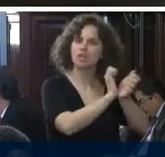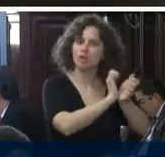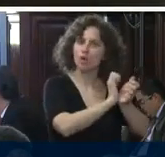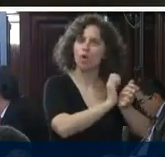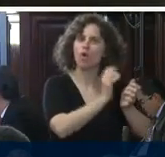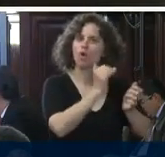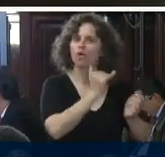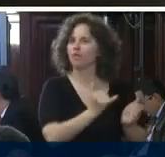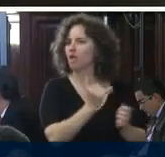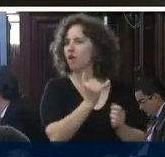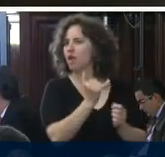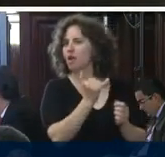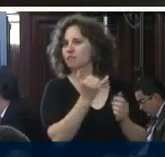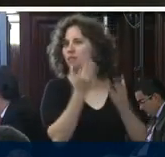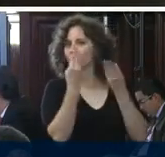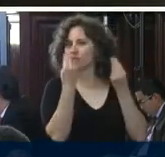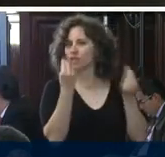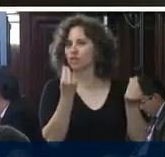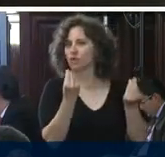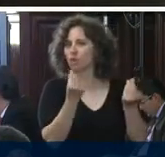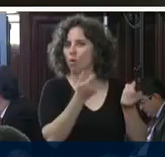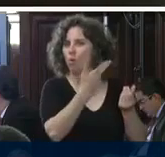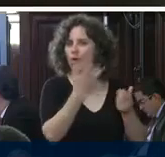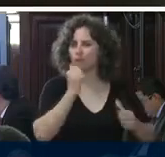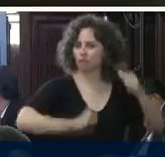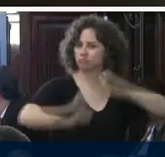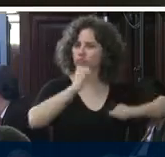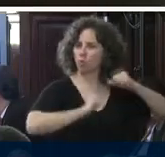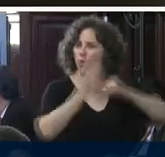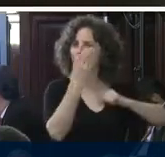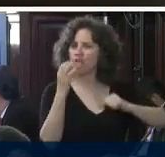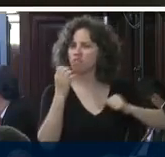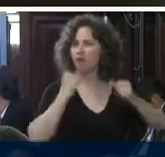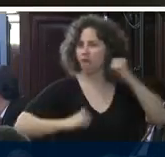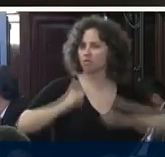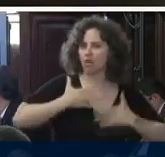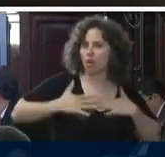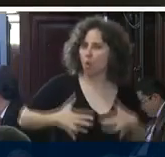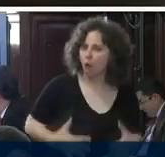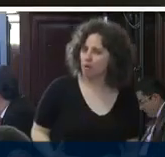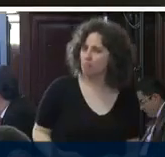se me olvidó cuántas lesiones, 40 lesiones corporales.